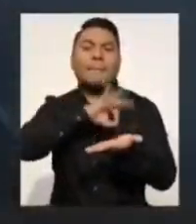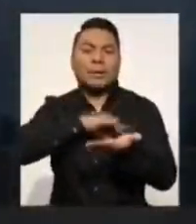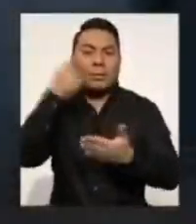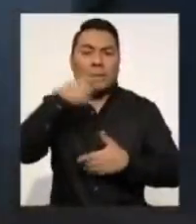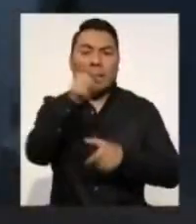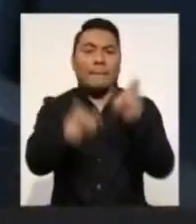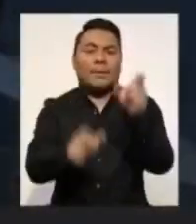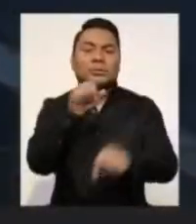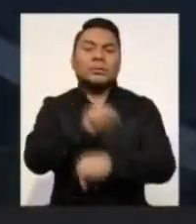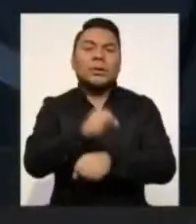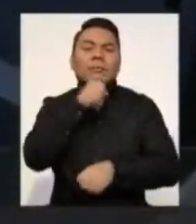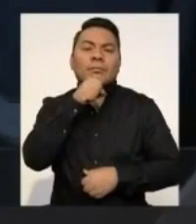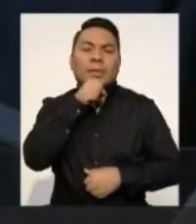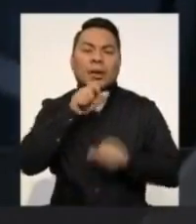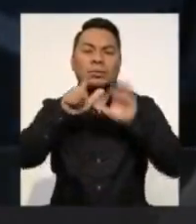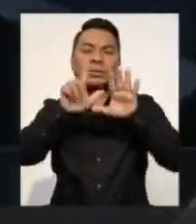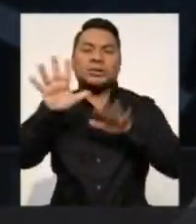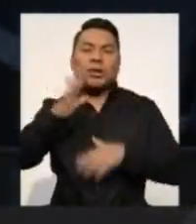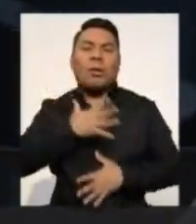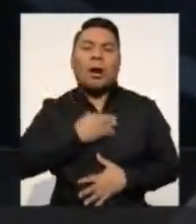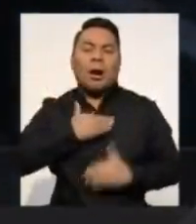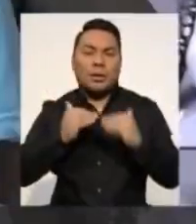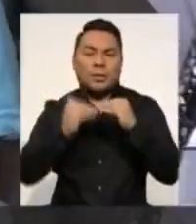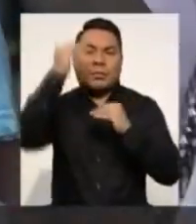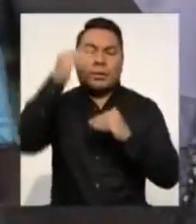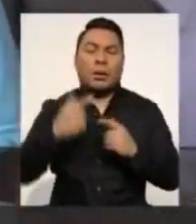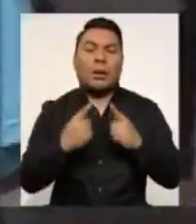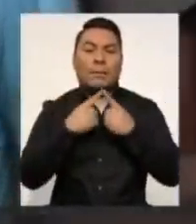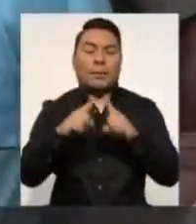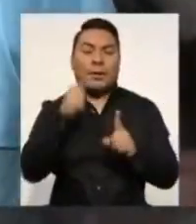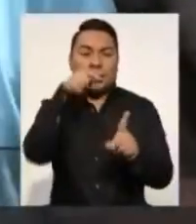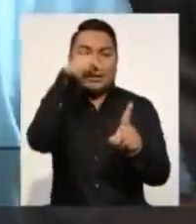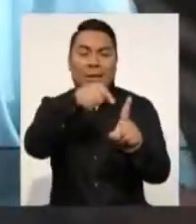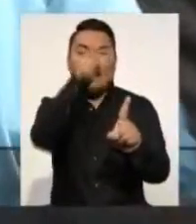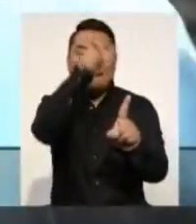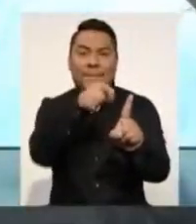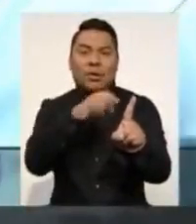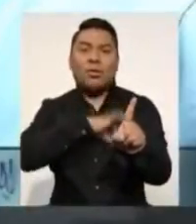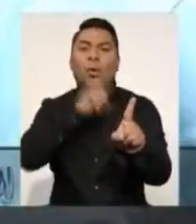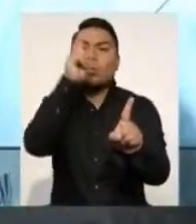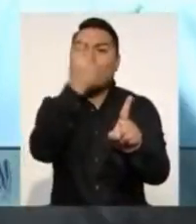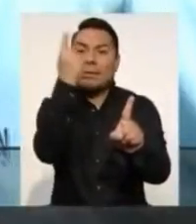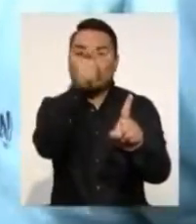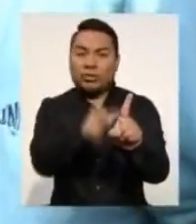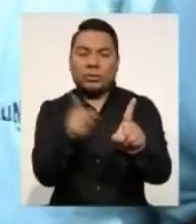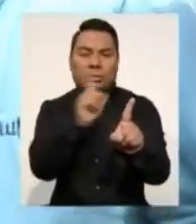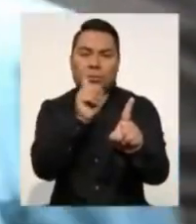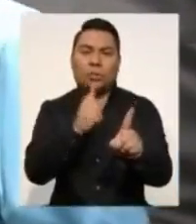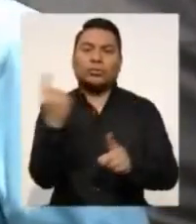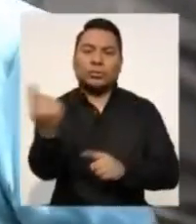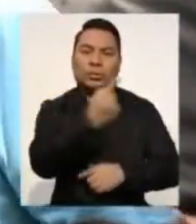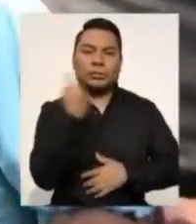edad en situaciones especiales, pero de ninguna manera aprobará leyes destinadas al beneficio de solo una persona.